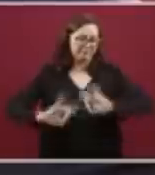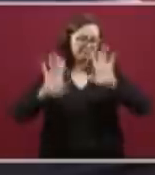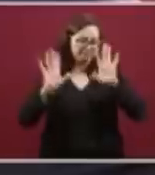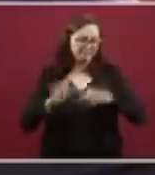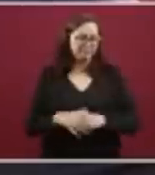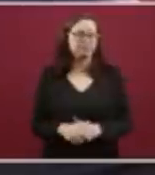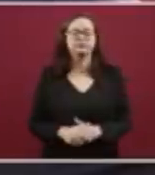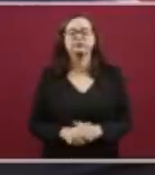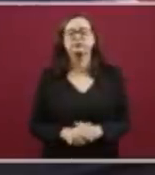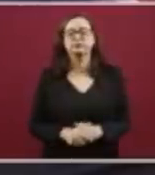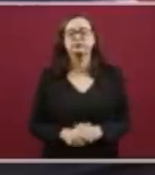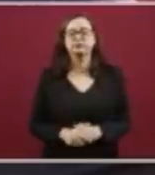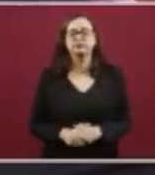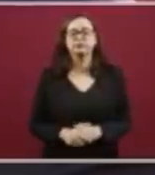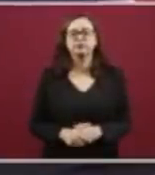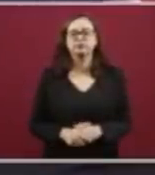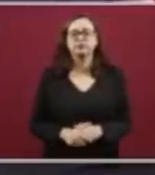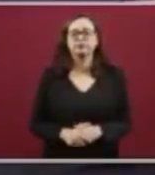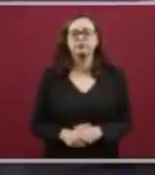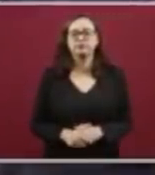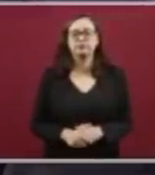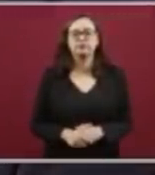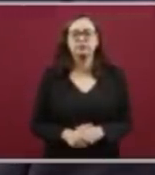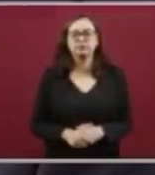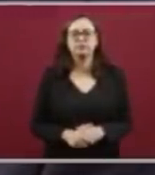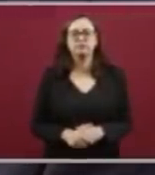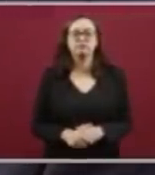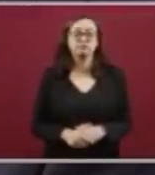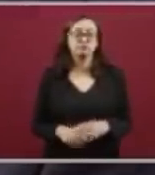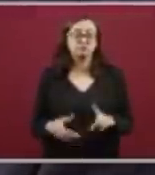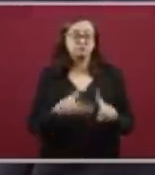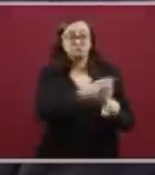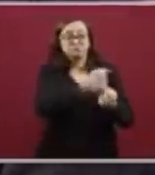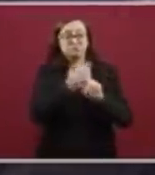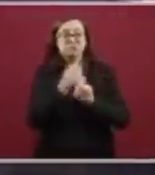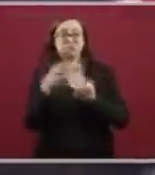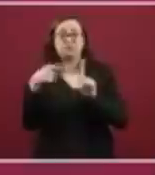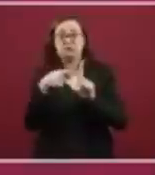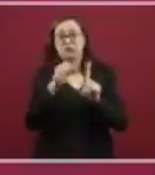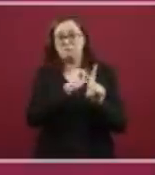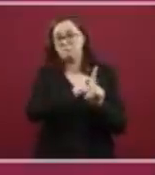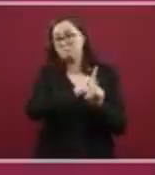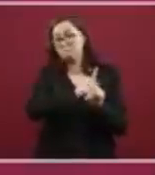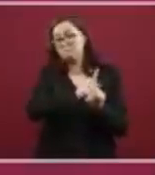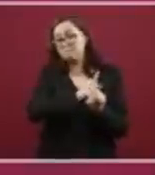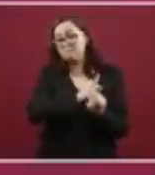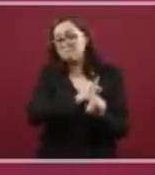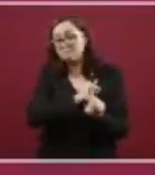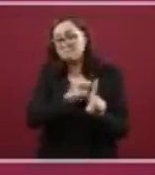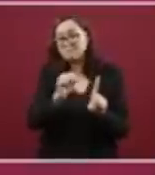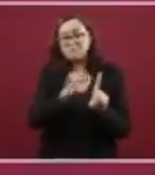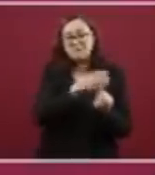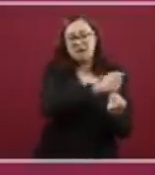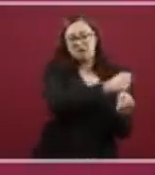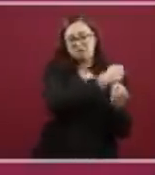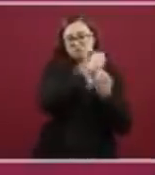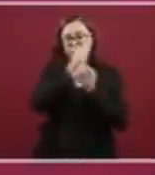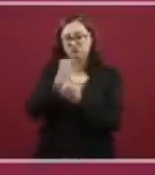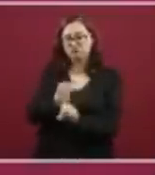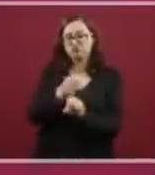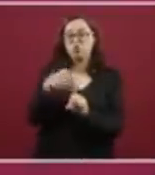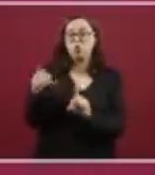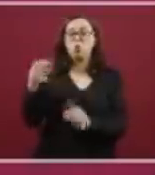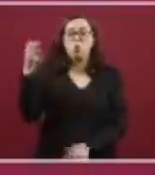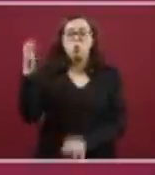donde se detuvo a un presunto delincuente, un juez lo liberó,